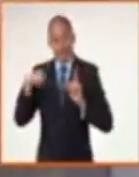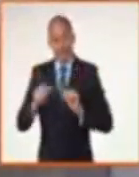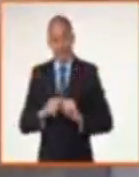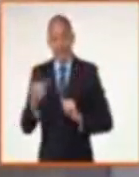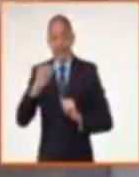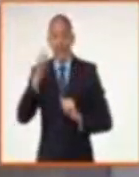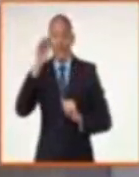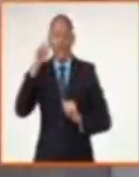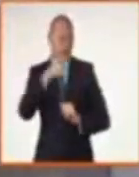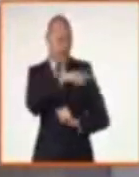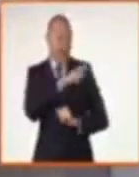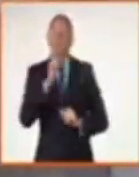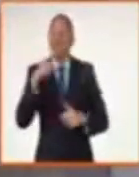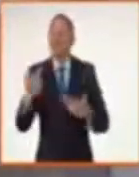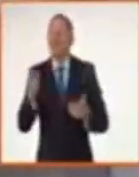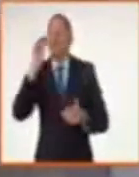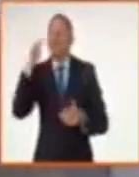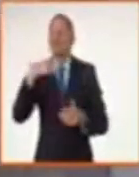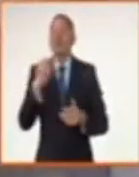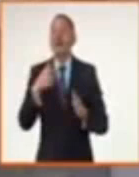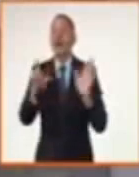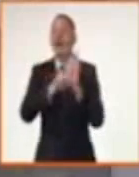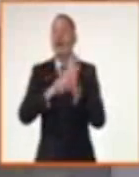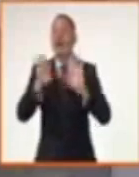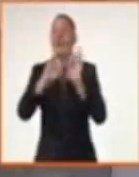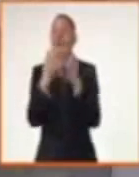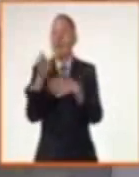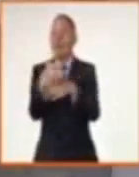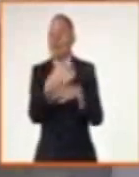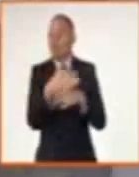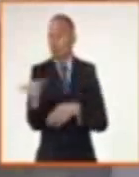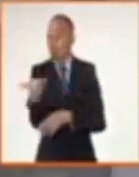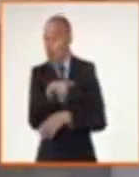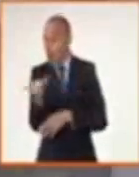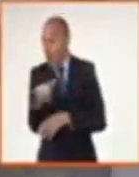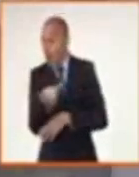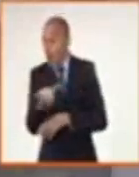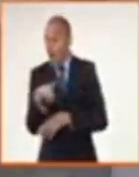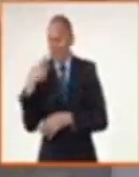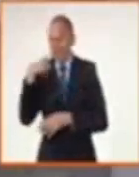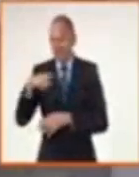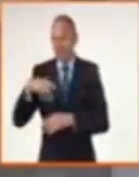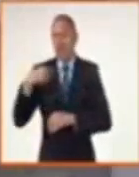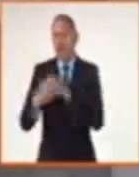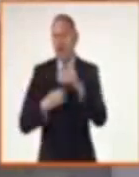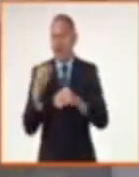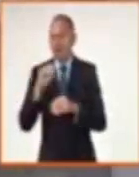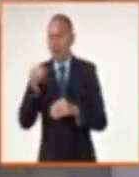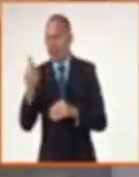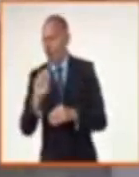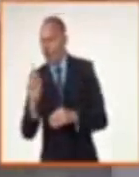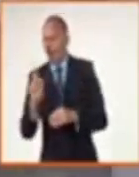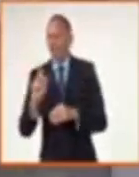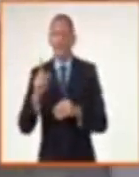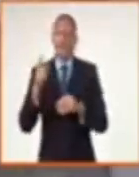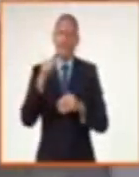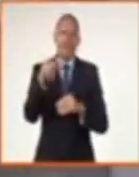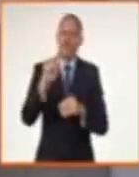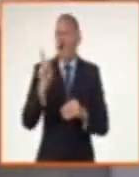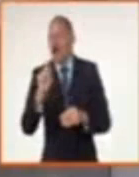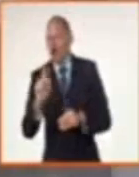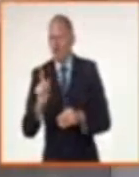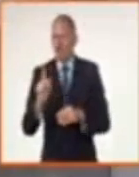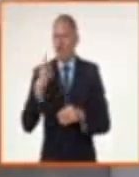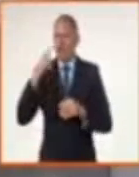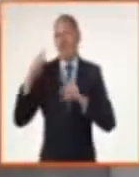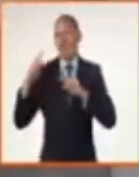las Familias, ¿no? Es decir, son procesos que han hecho que se baje mucho. Perdón por decir baje, también me han dicho mucha